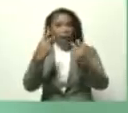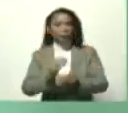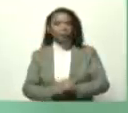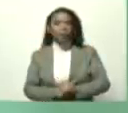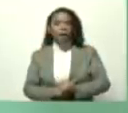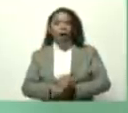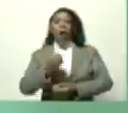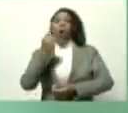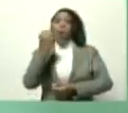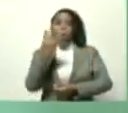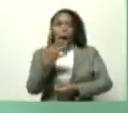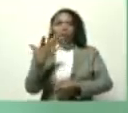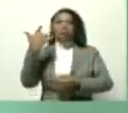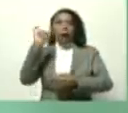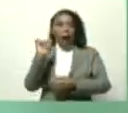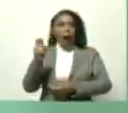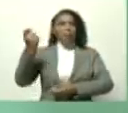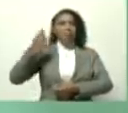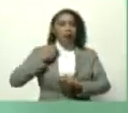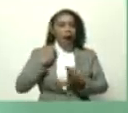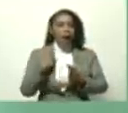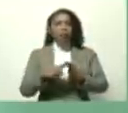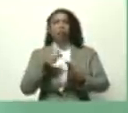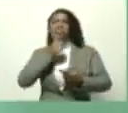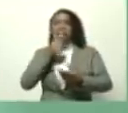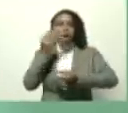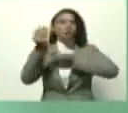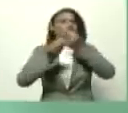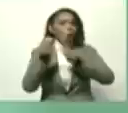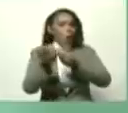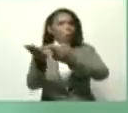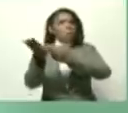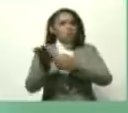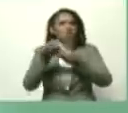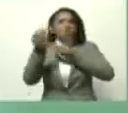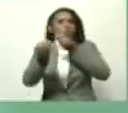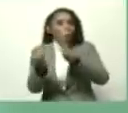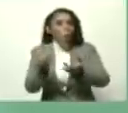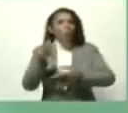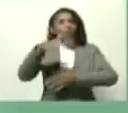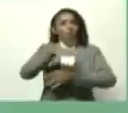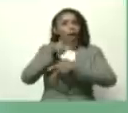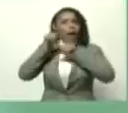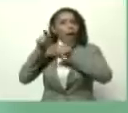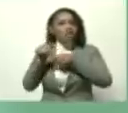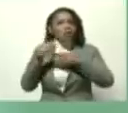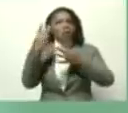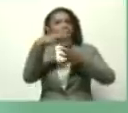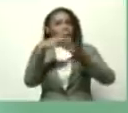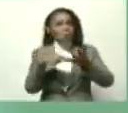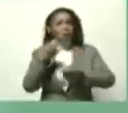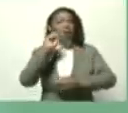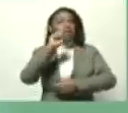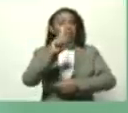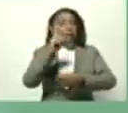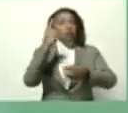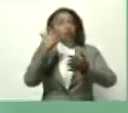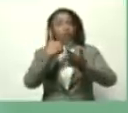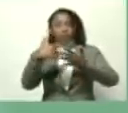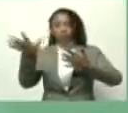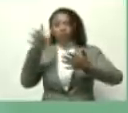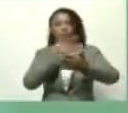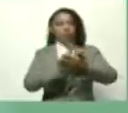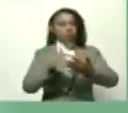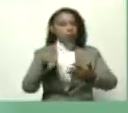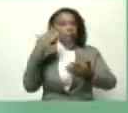cuánto reciben, quién reciben, cómo los reciben, de dónde provienen esos recursos, que son cientos y cientos